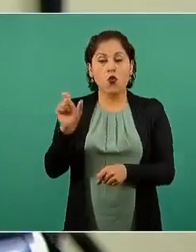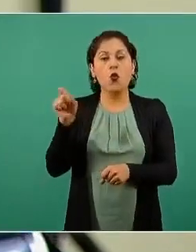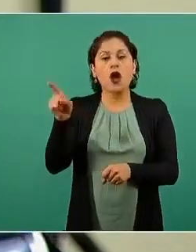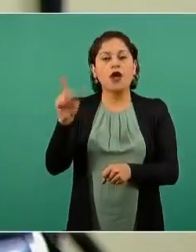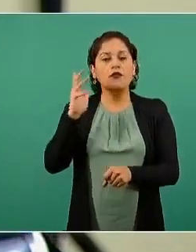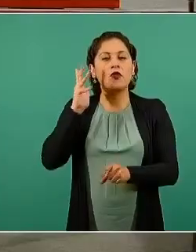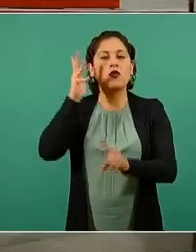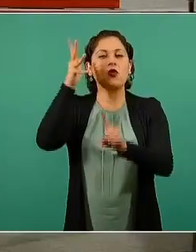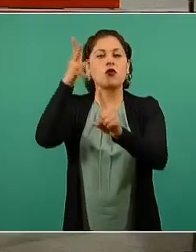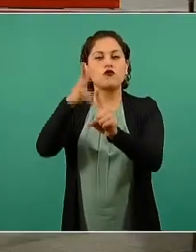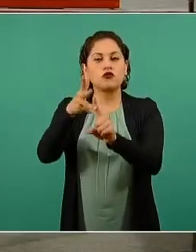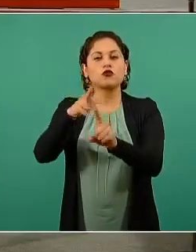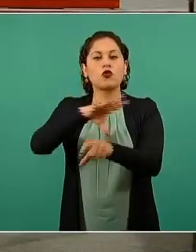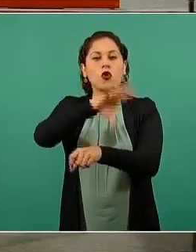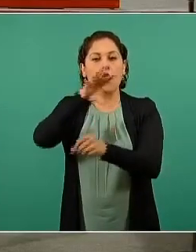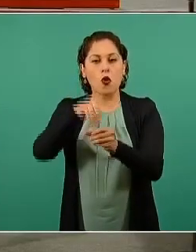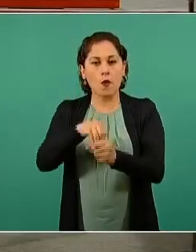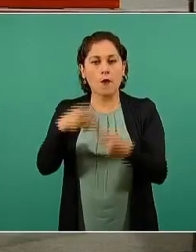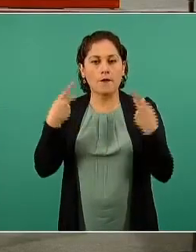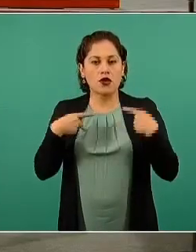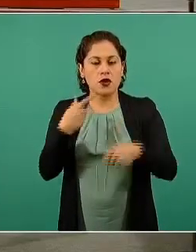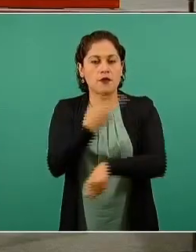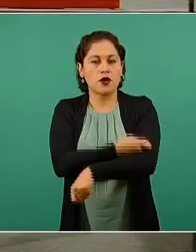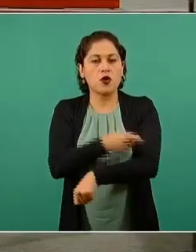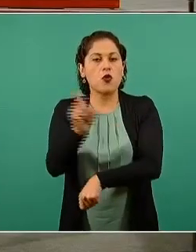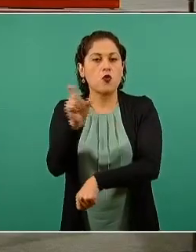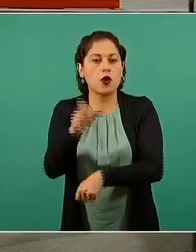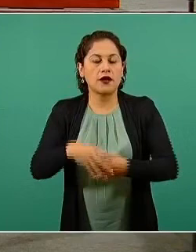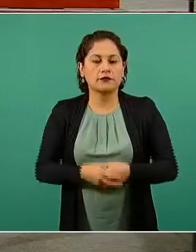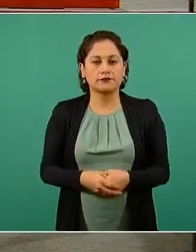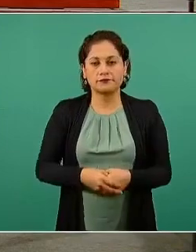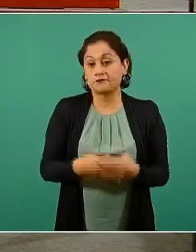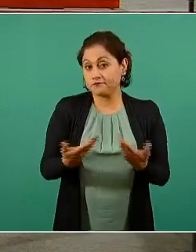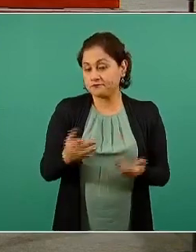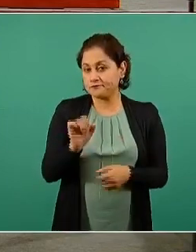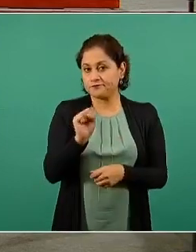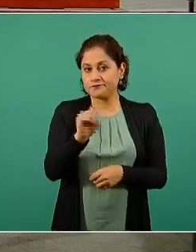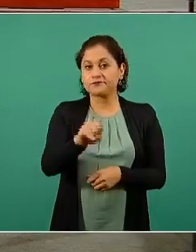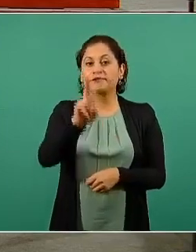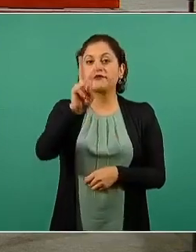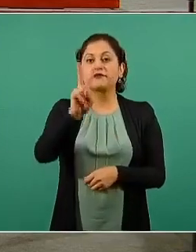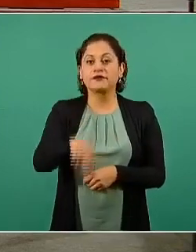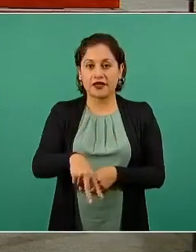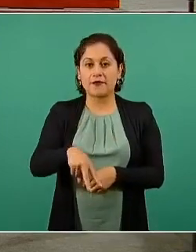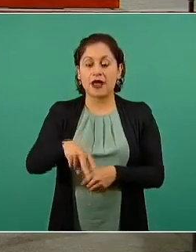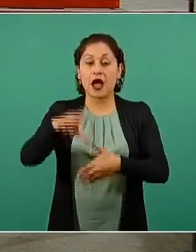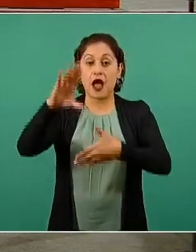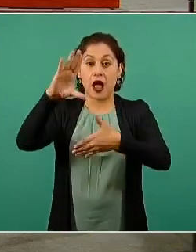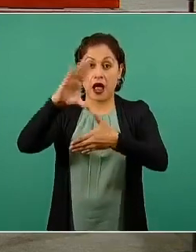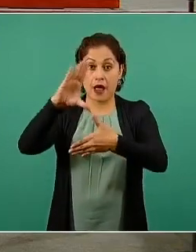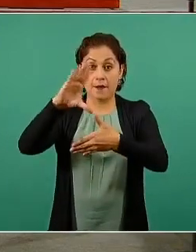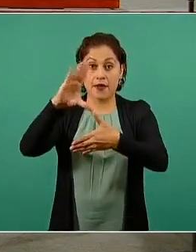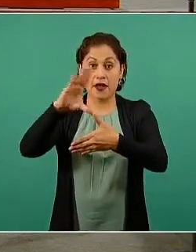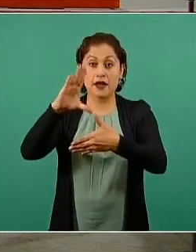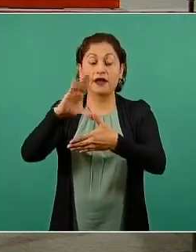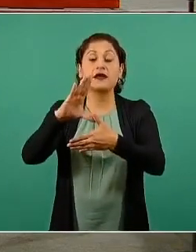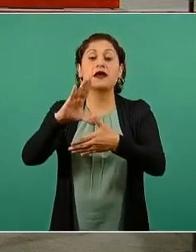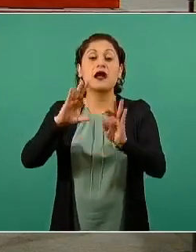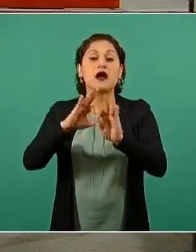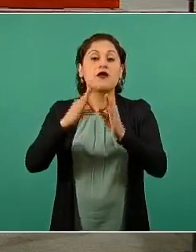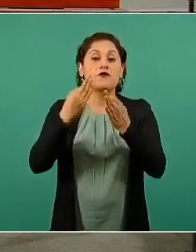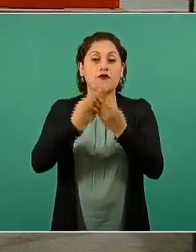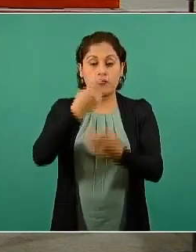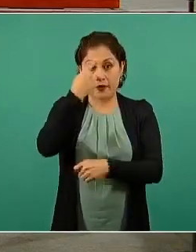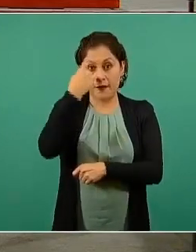vacunada. Sí, la verdad es que la región de las Américas es modelo en el mundo en relación a los programas ampliados de